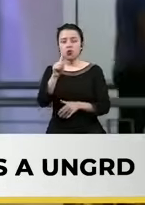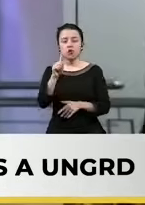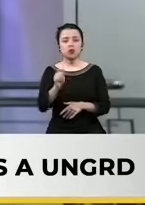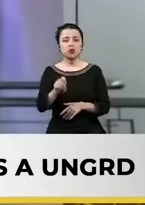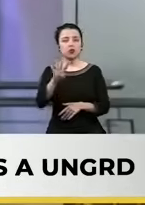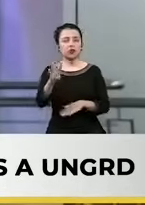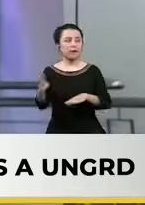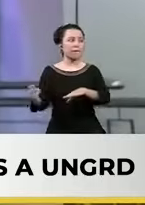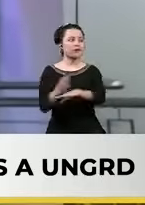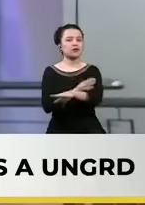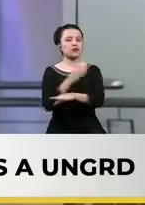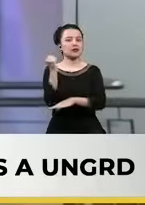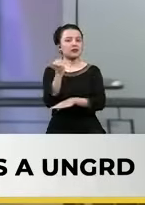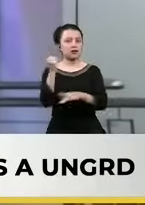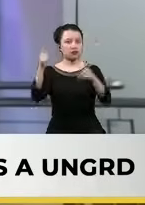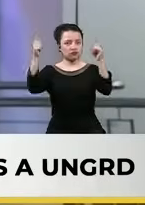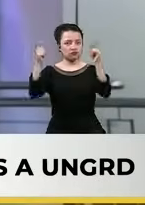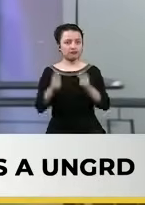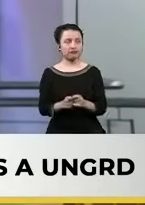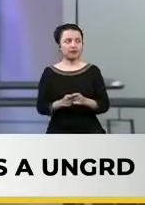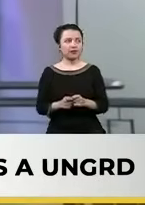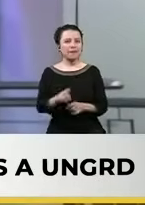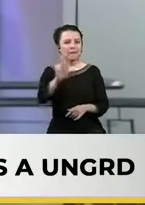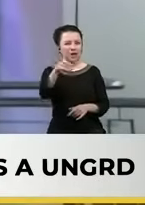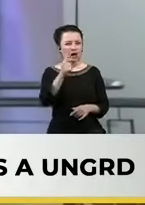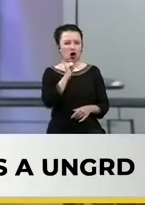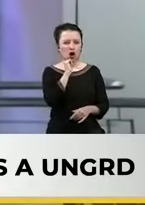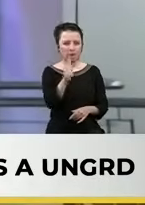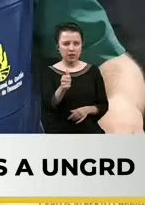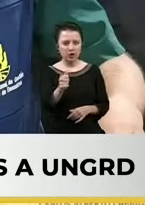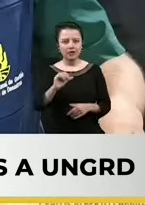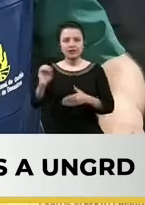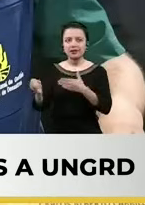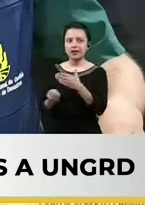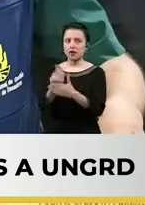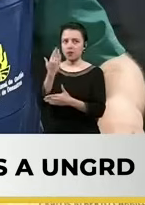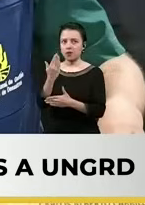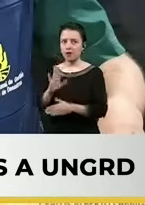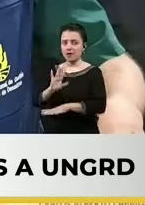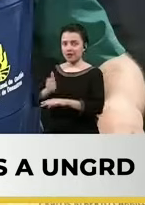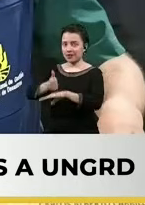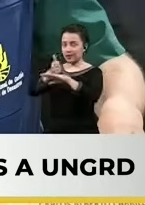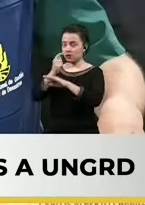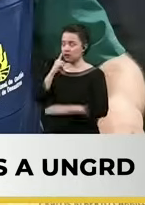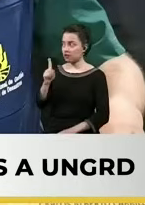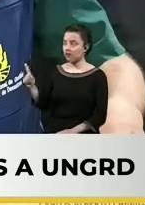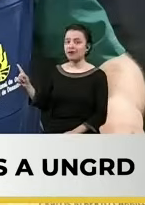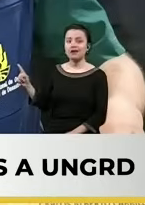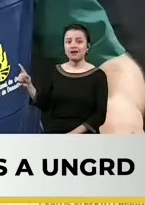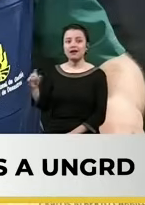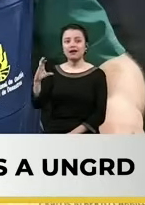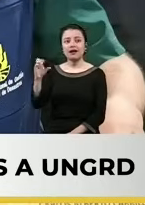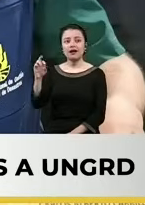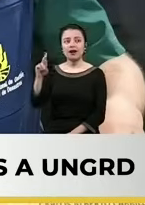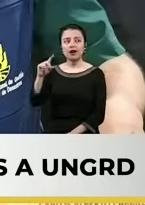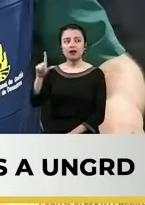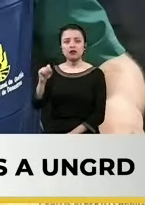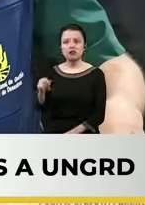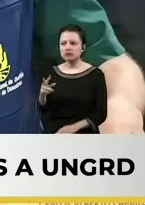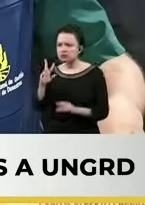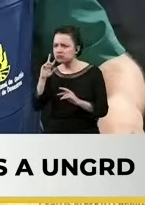billones de pesos. Lo peor de estos recursos, el nuevo director de la Unidad Nacional de Gestión de Riesgo, Carlos Carrillo, no